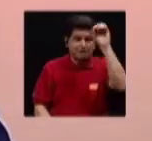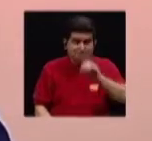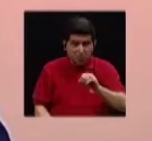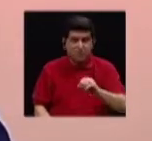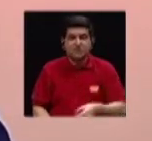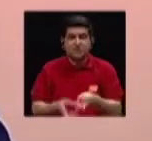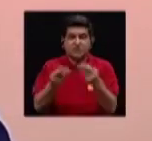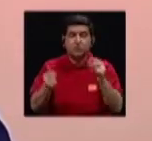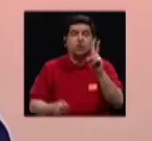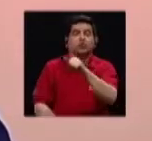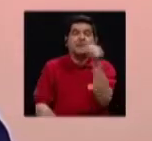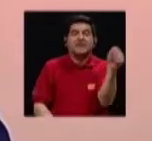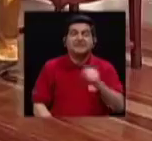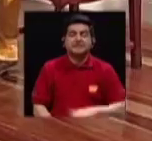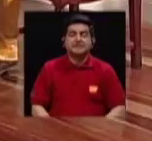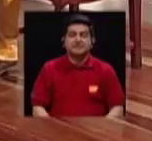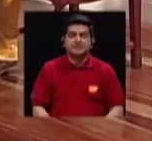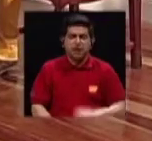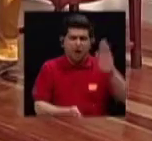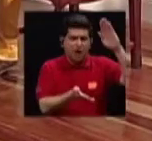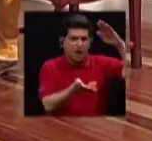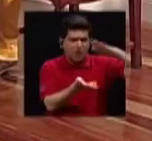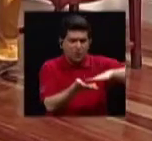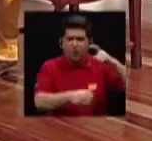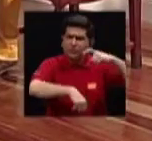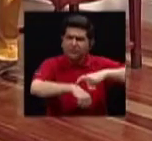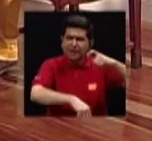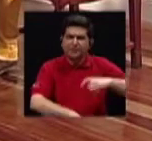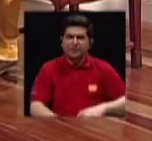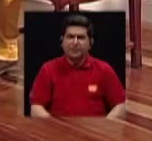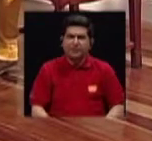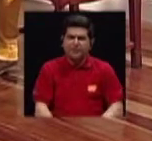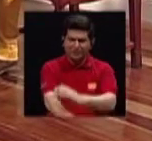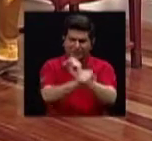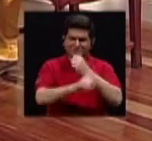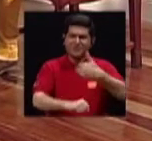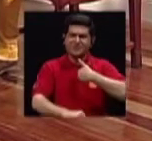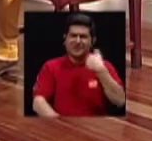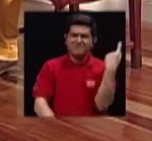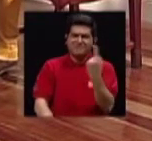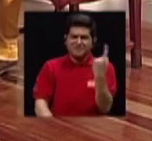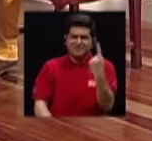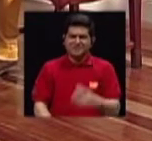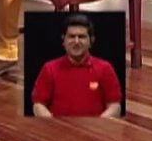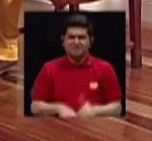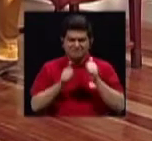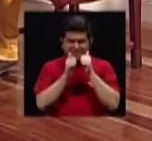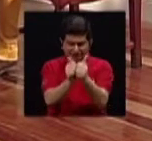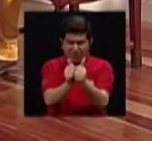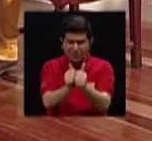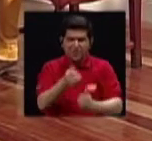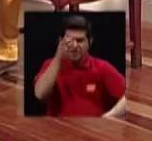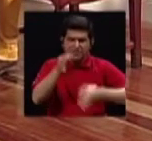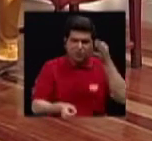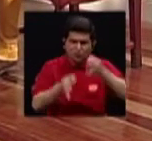en 2 meses. Claro, se reduce el tiempo y se garantiza siempre acompañamiento jurídico